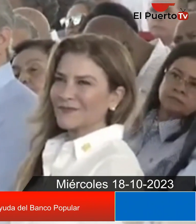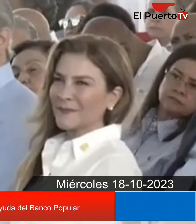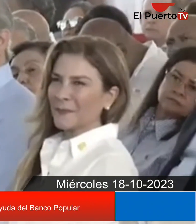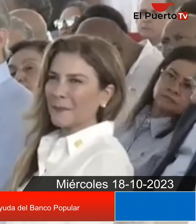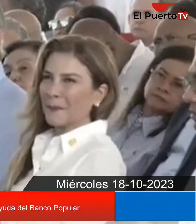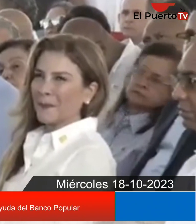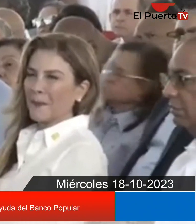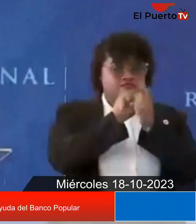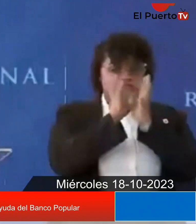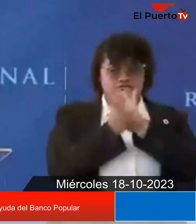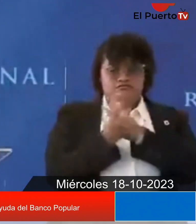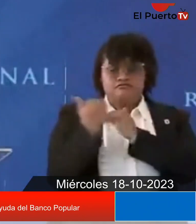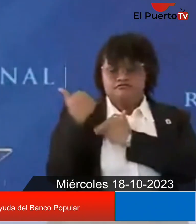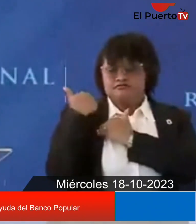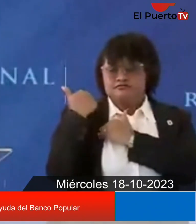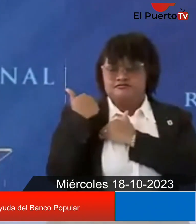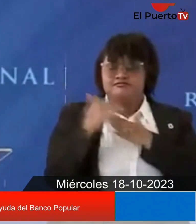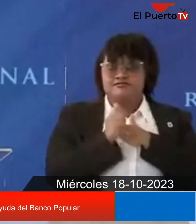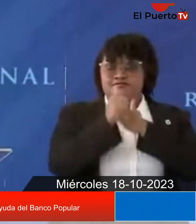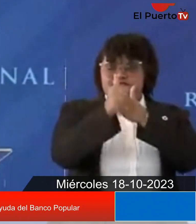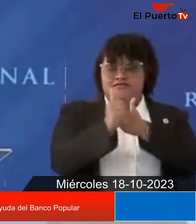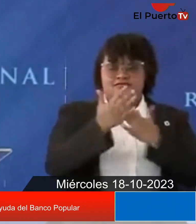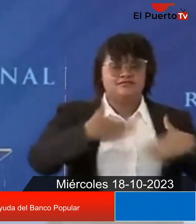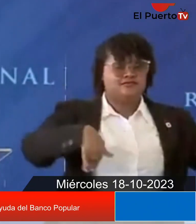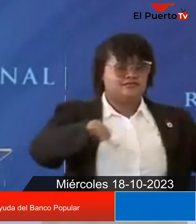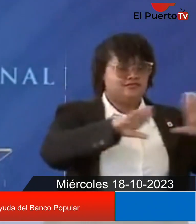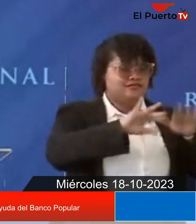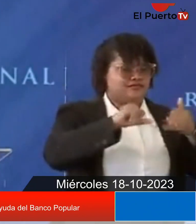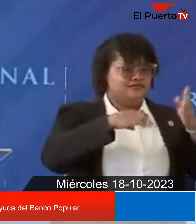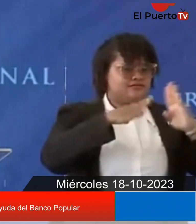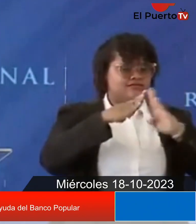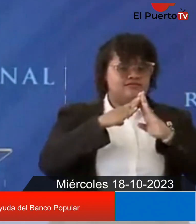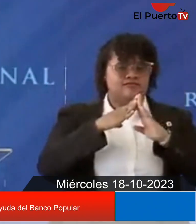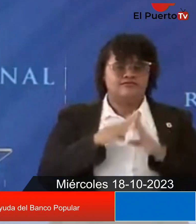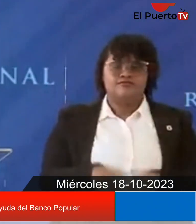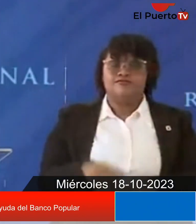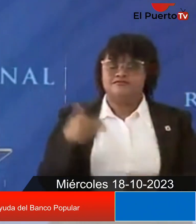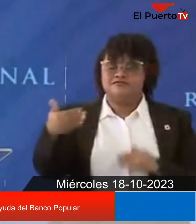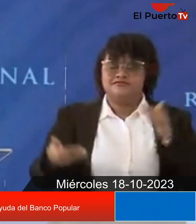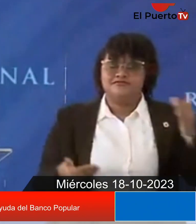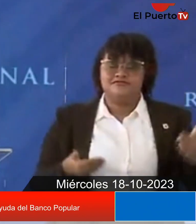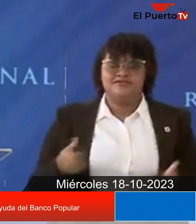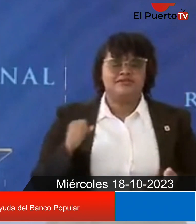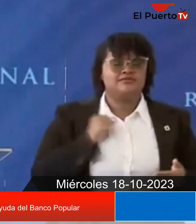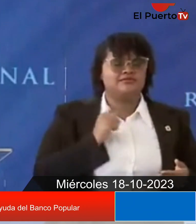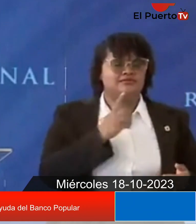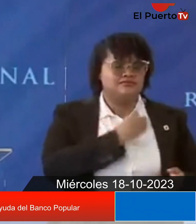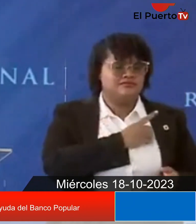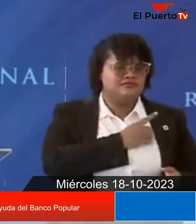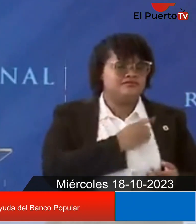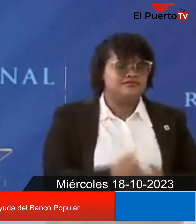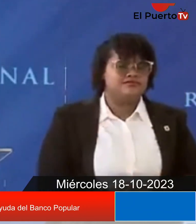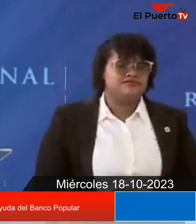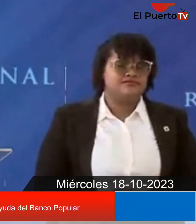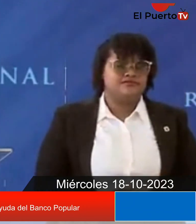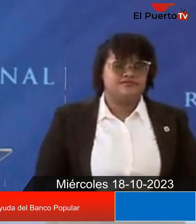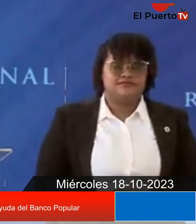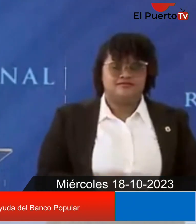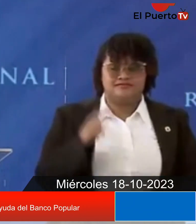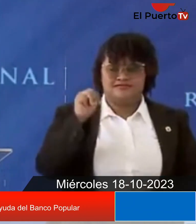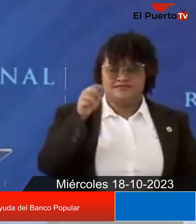ejecutivos del Banco Popular, líderes comunitarios, señores diputados y senadores,